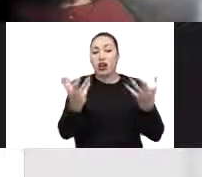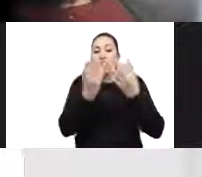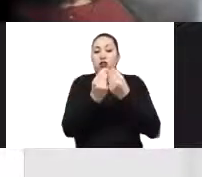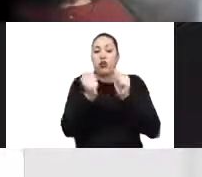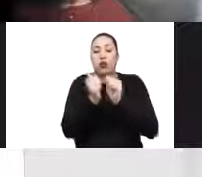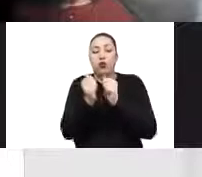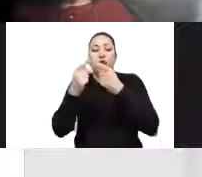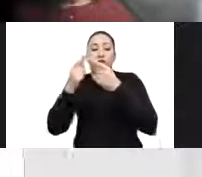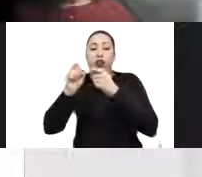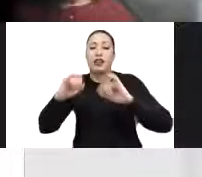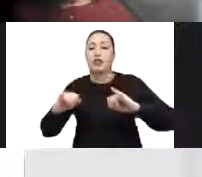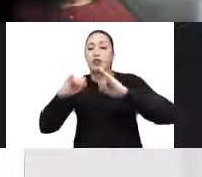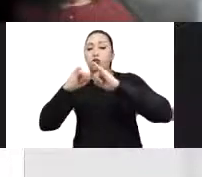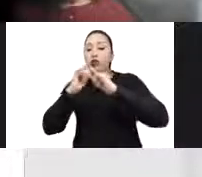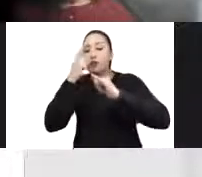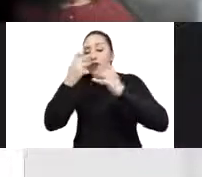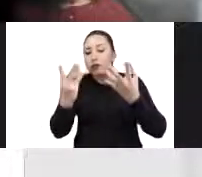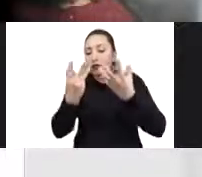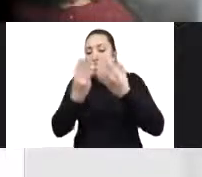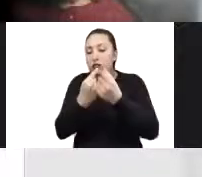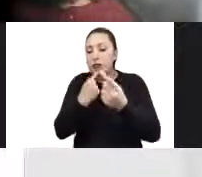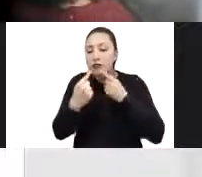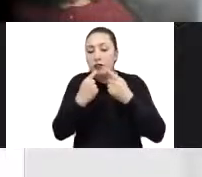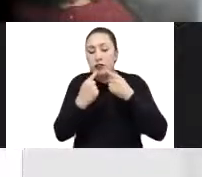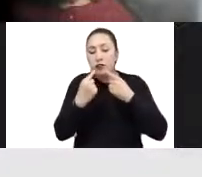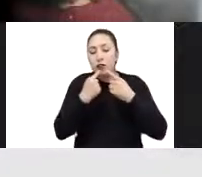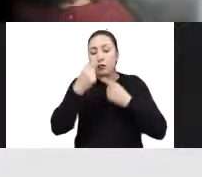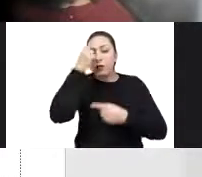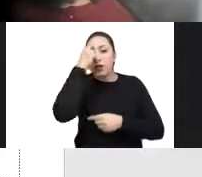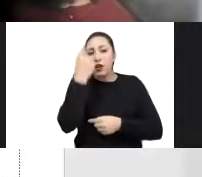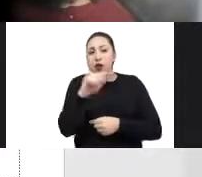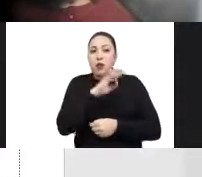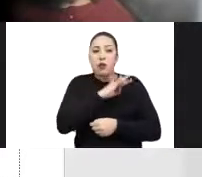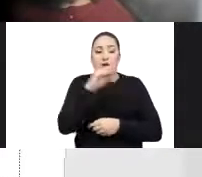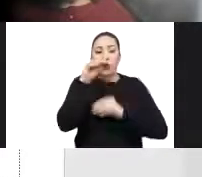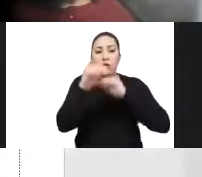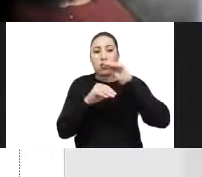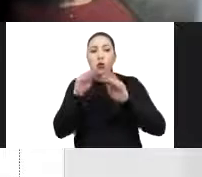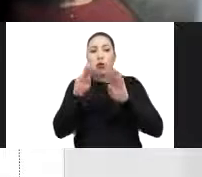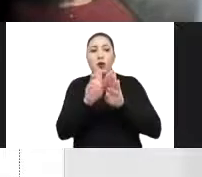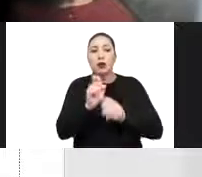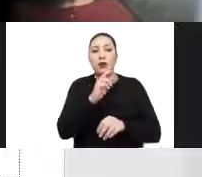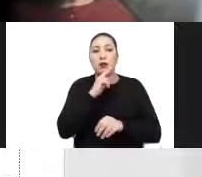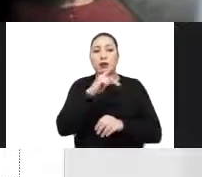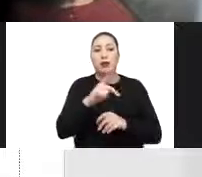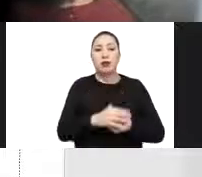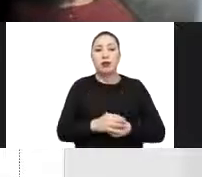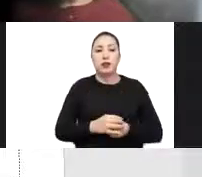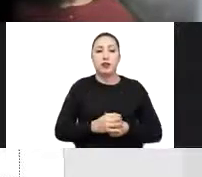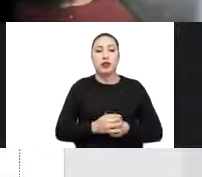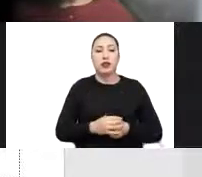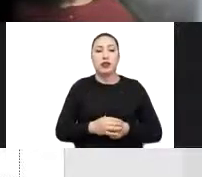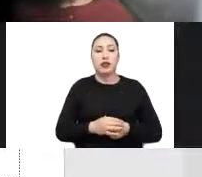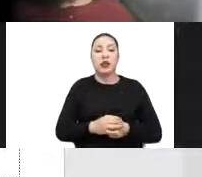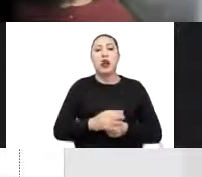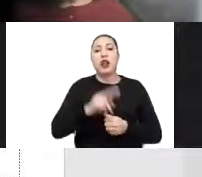que trasciendan también pues, los meros compuestos organizacionales. Hemos ido a hablar con